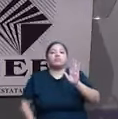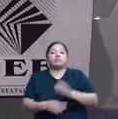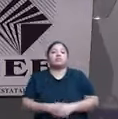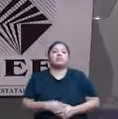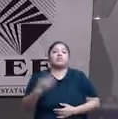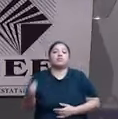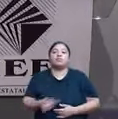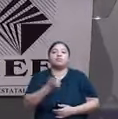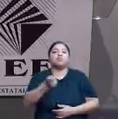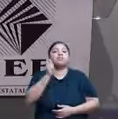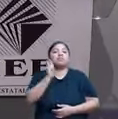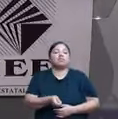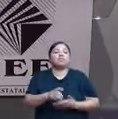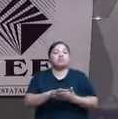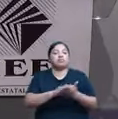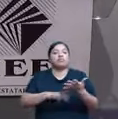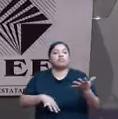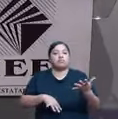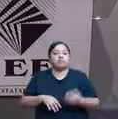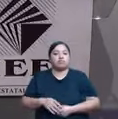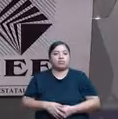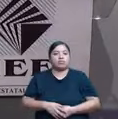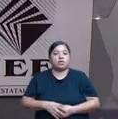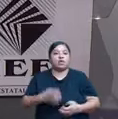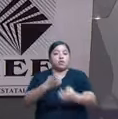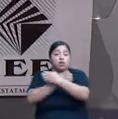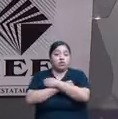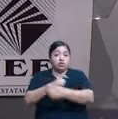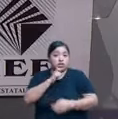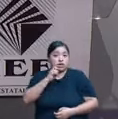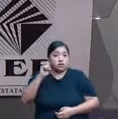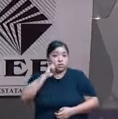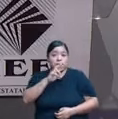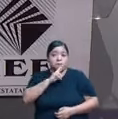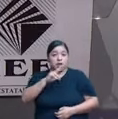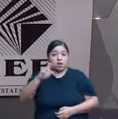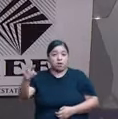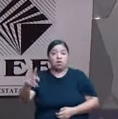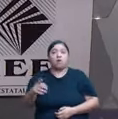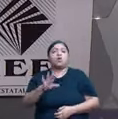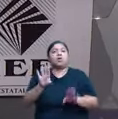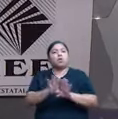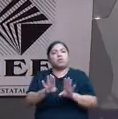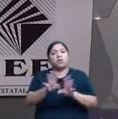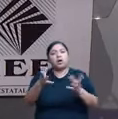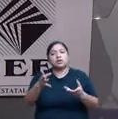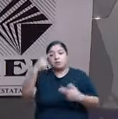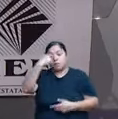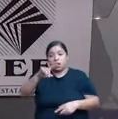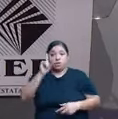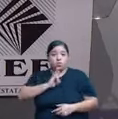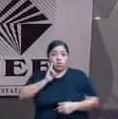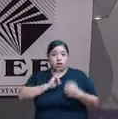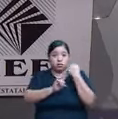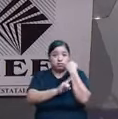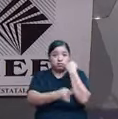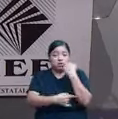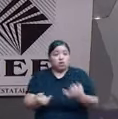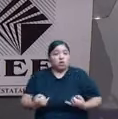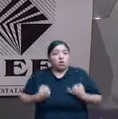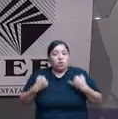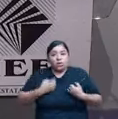La pregunta es, ¿cómo mejorarán la educación sexual para mitigar el alto índice de embarazos adolescentes y que por ende obliga a los jóvenes a